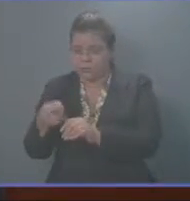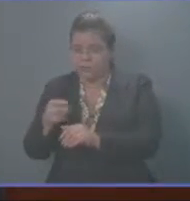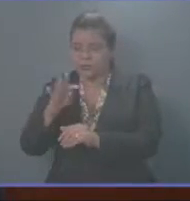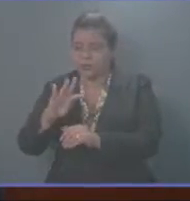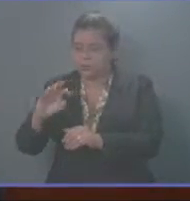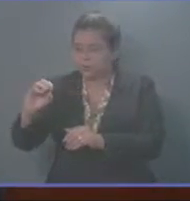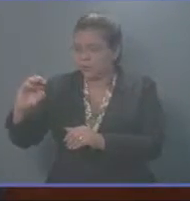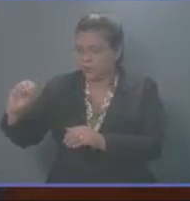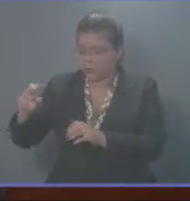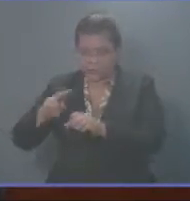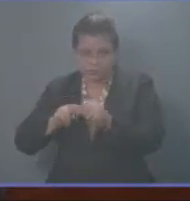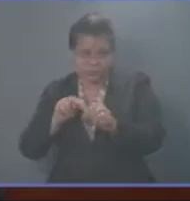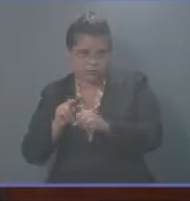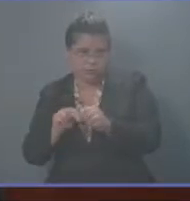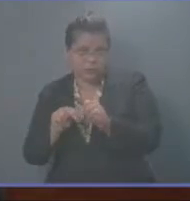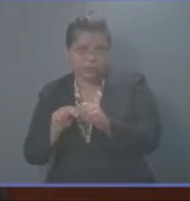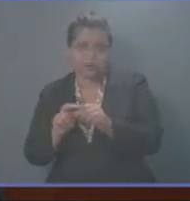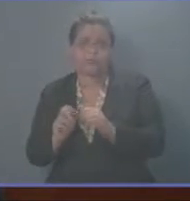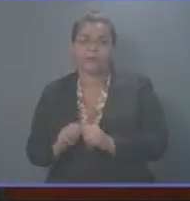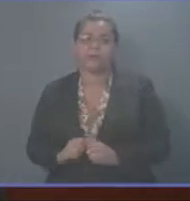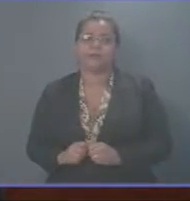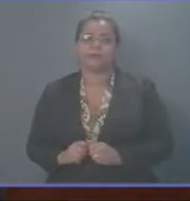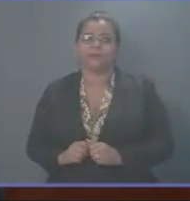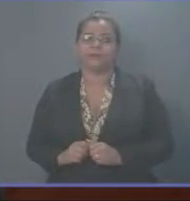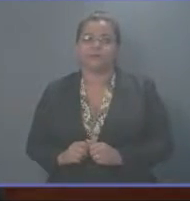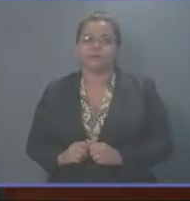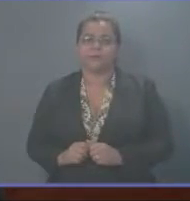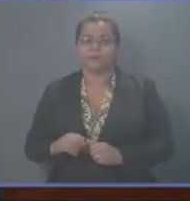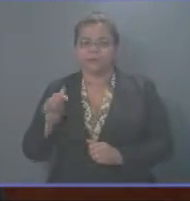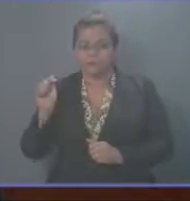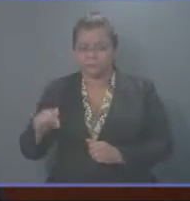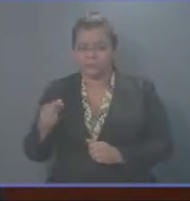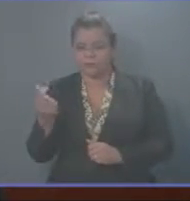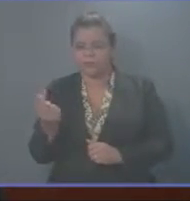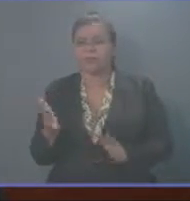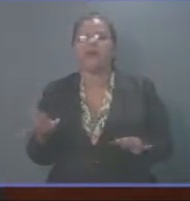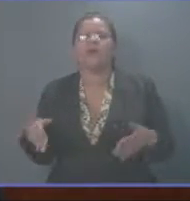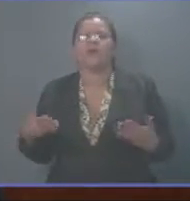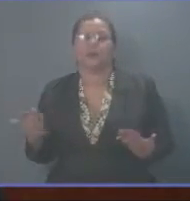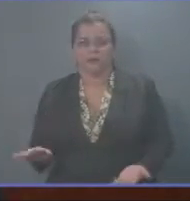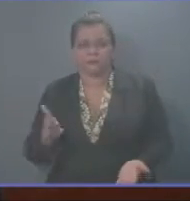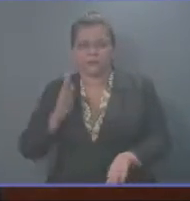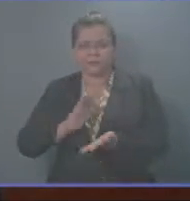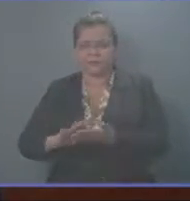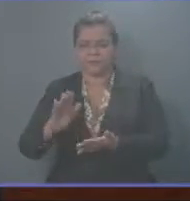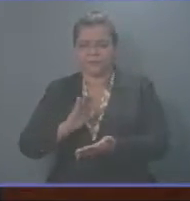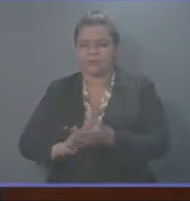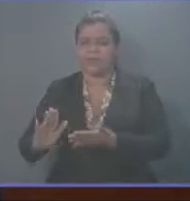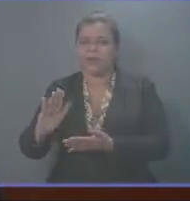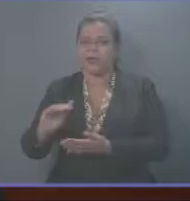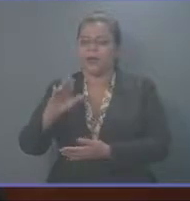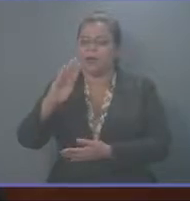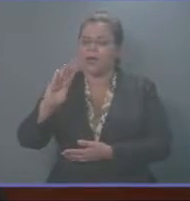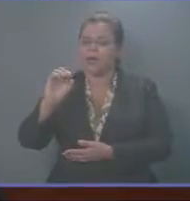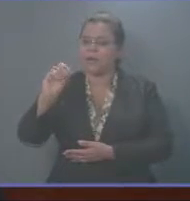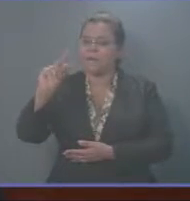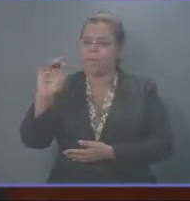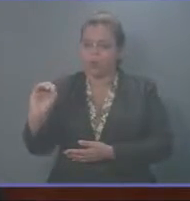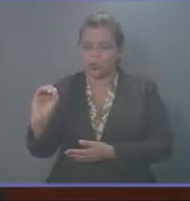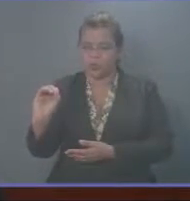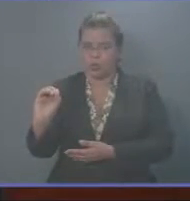6.208.400 dólares de los Estados Unidos de América son para pago de una bonificación